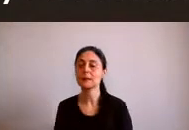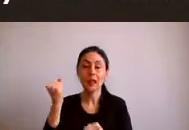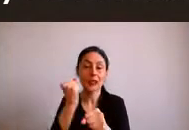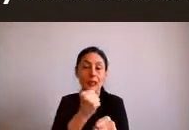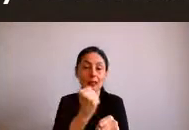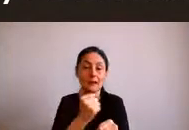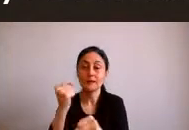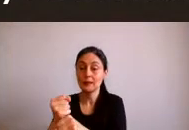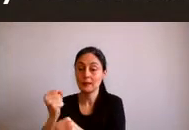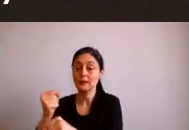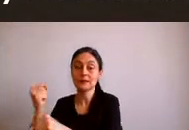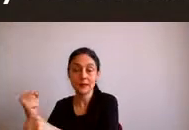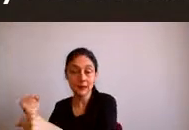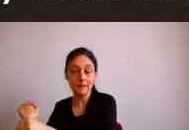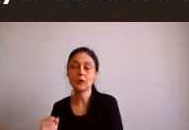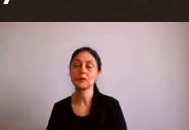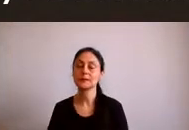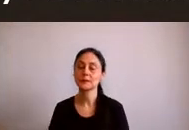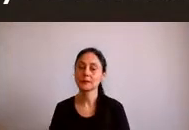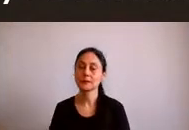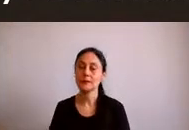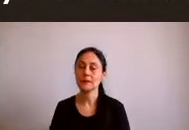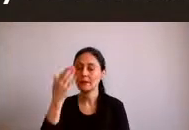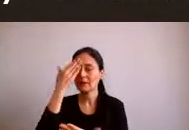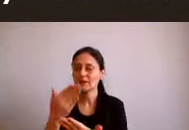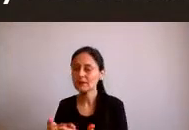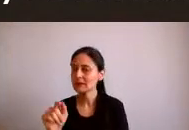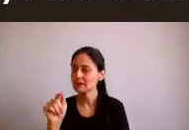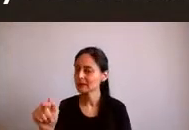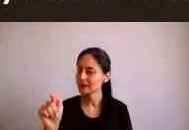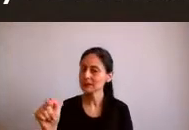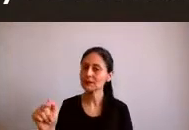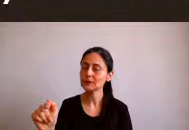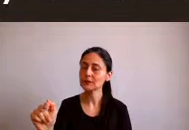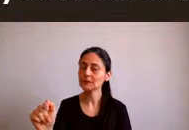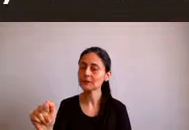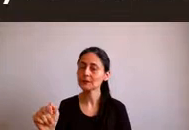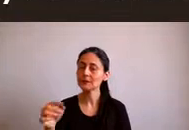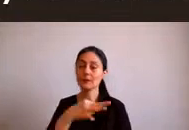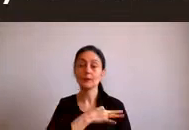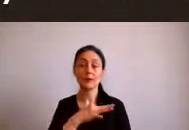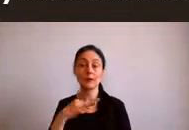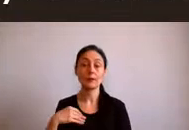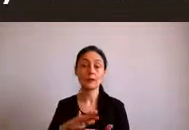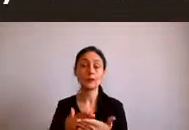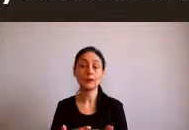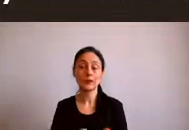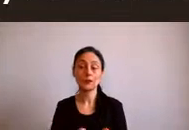cantidad de cargos, ¿ya? Entonces, frente a eso, en el fondo, por ejemplo, a través del ministerio y las distintas